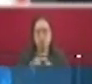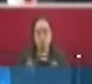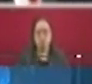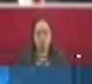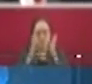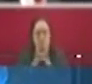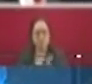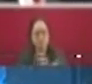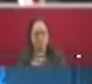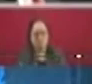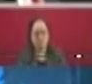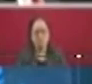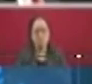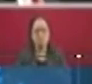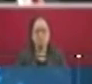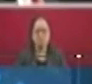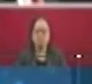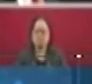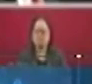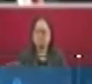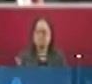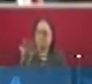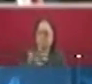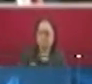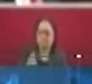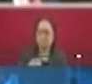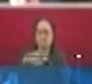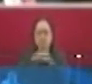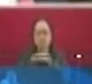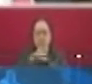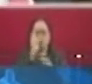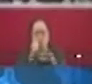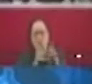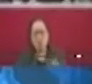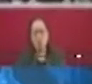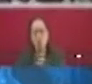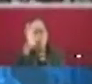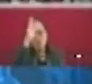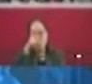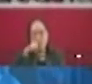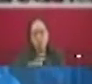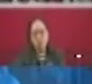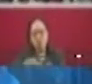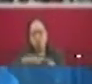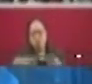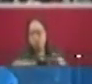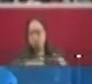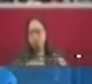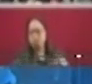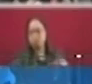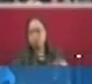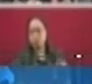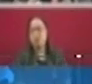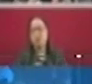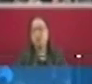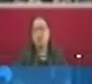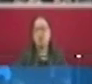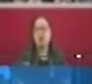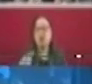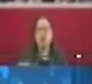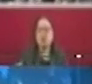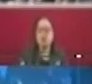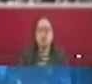avalando esto que conocemos. Sí. A su vez también, la mecánica obliga